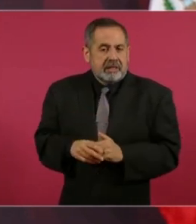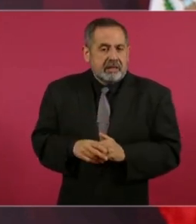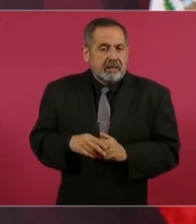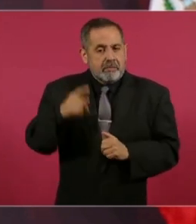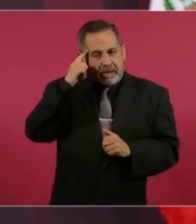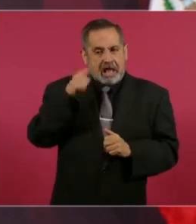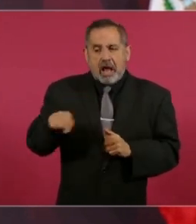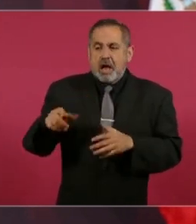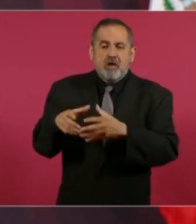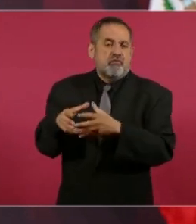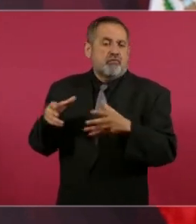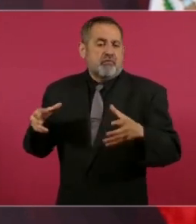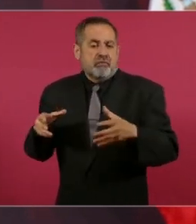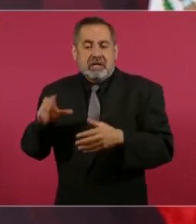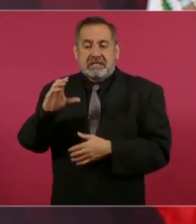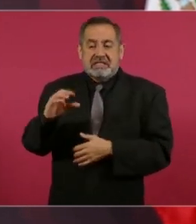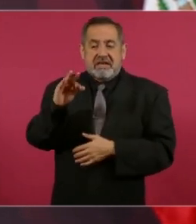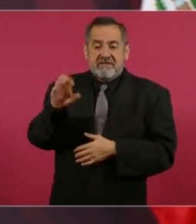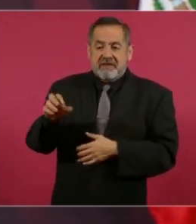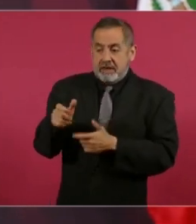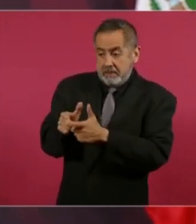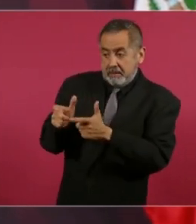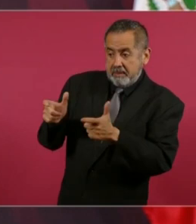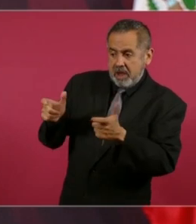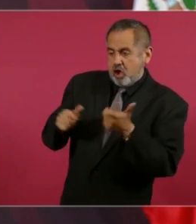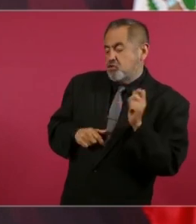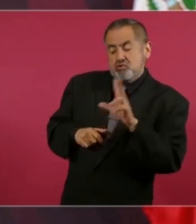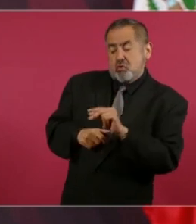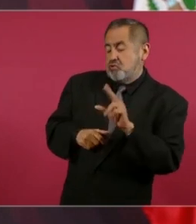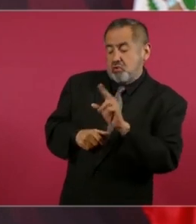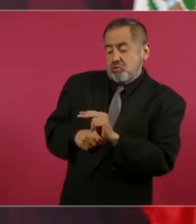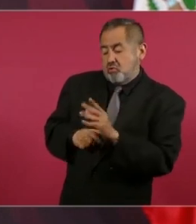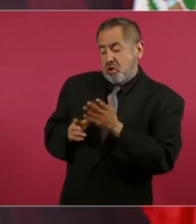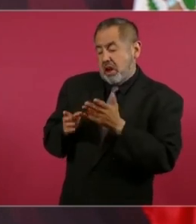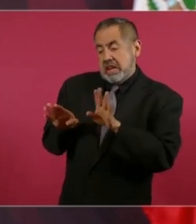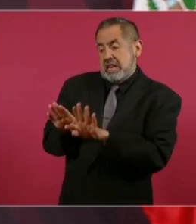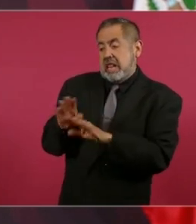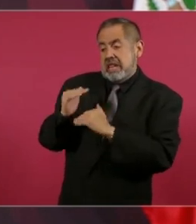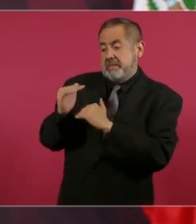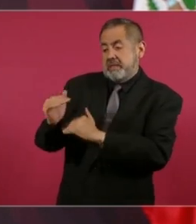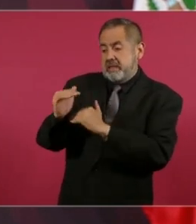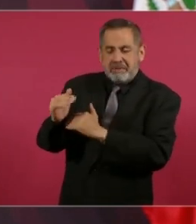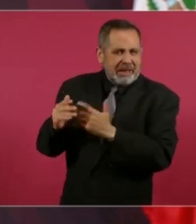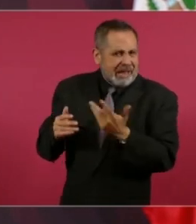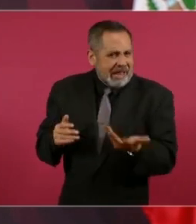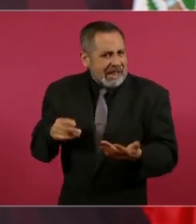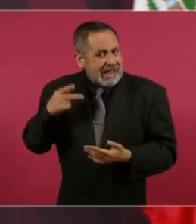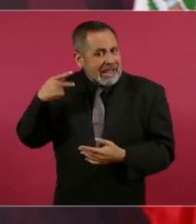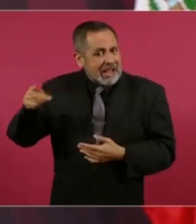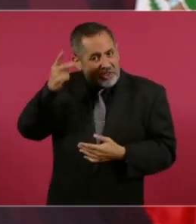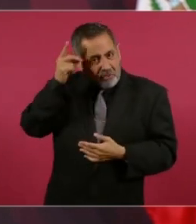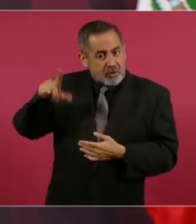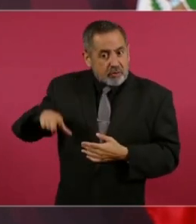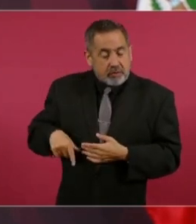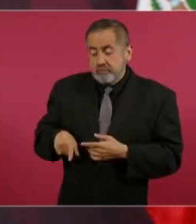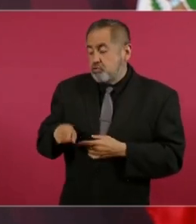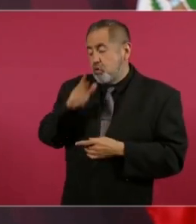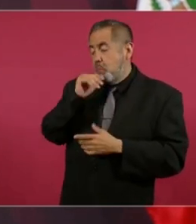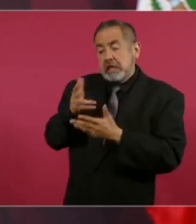impedir el crecimiento de la Comisión Federal de Electricidad y de Pemex, de las industrias o de las empresas